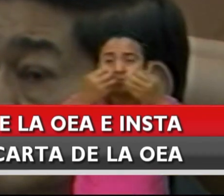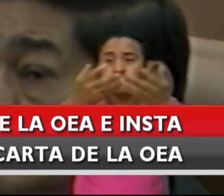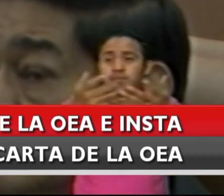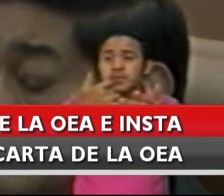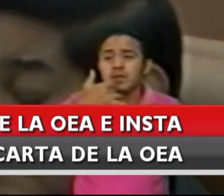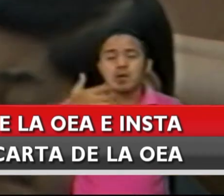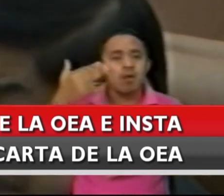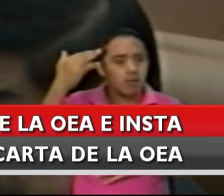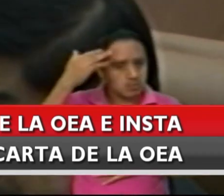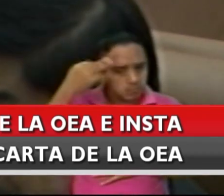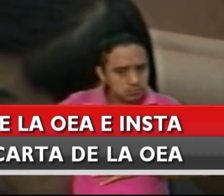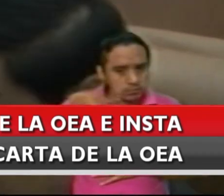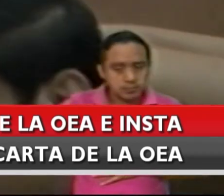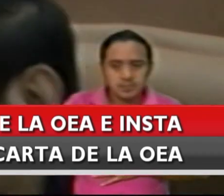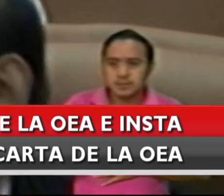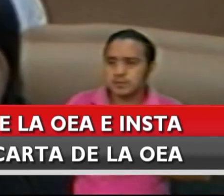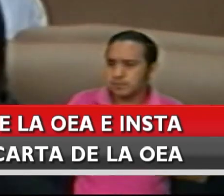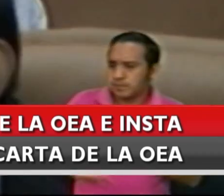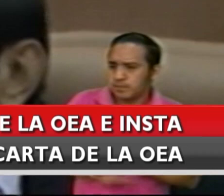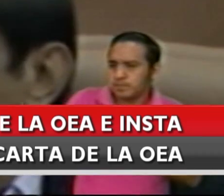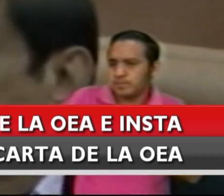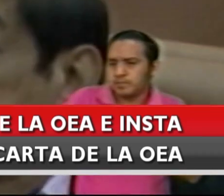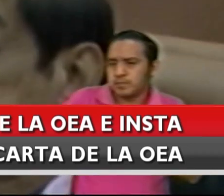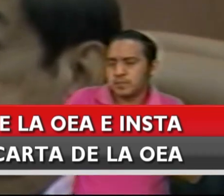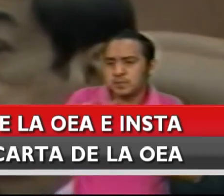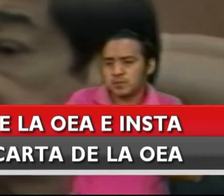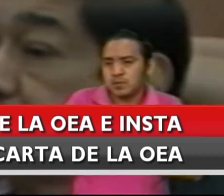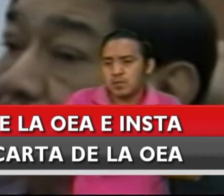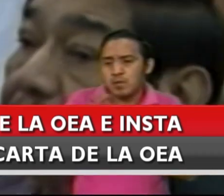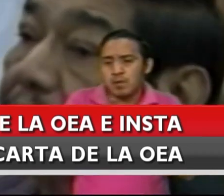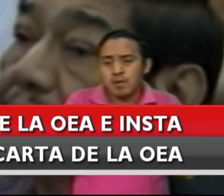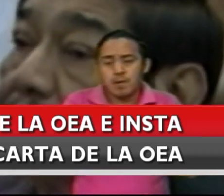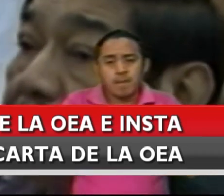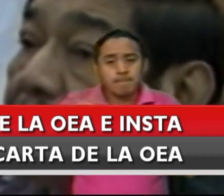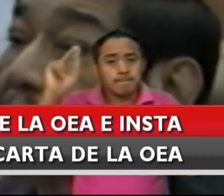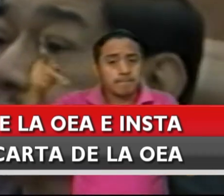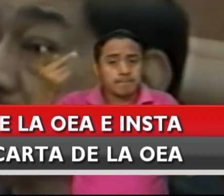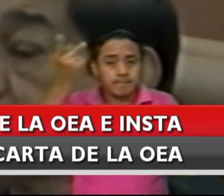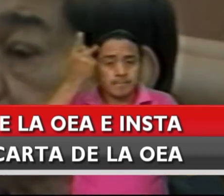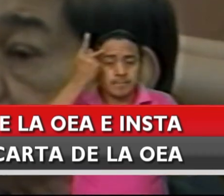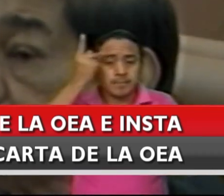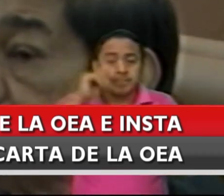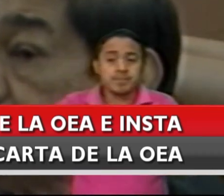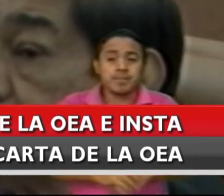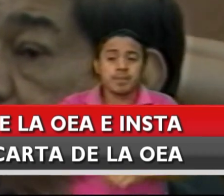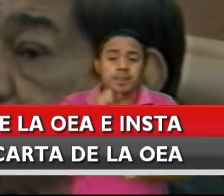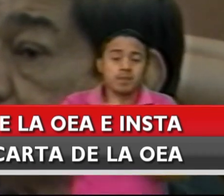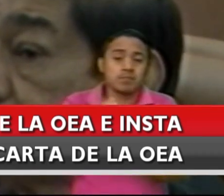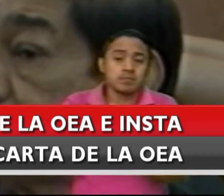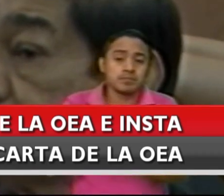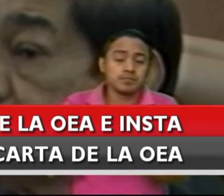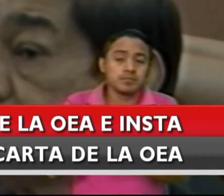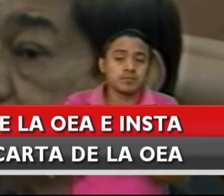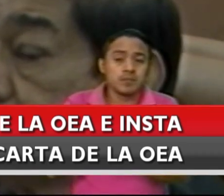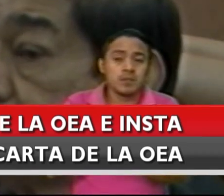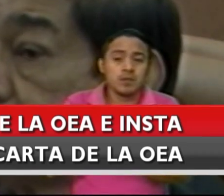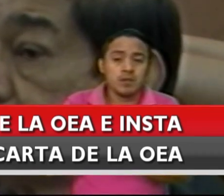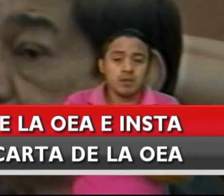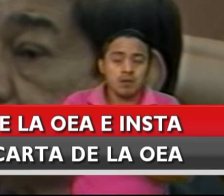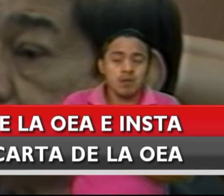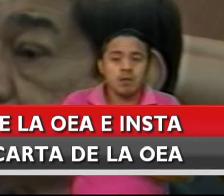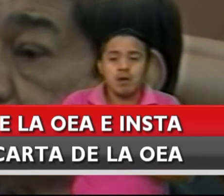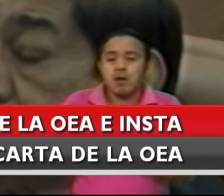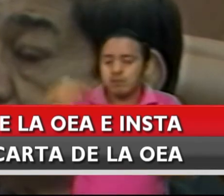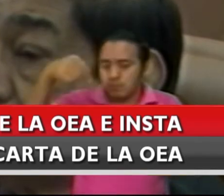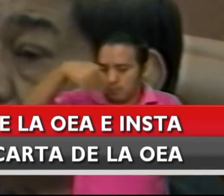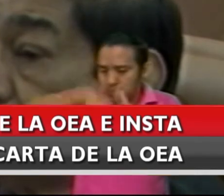somos consecuentes y coherentes con nuestros planteamientos políticos y con nuestra actuación legislativa a lo